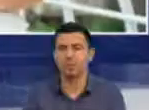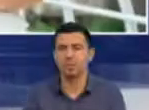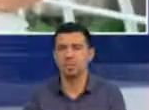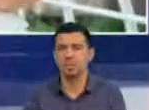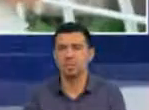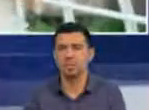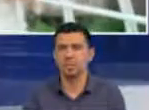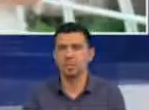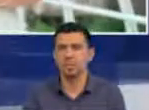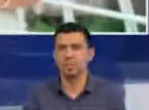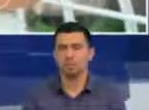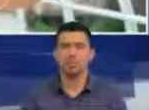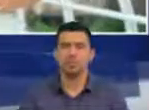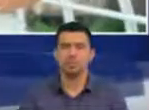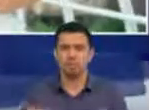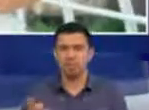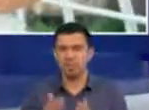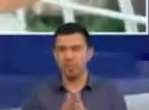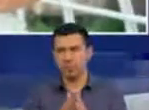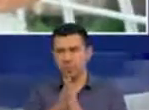compartimos por ahora continúen con más información en estudio